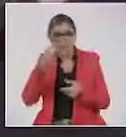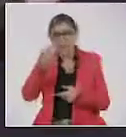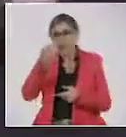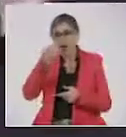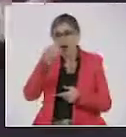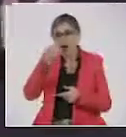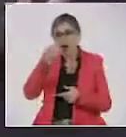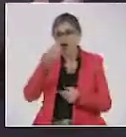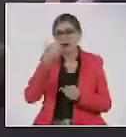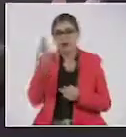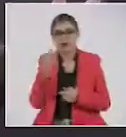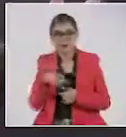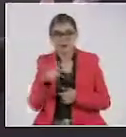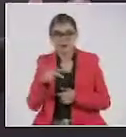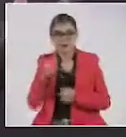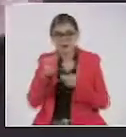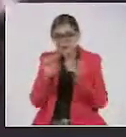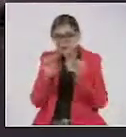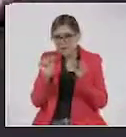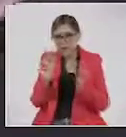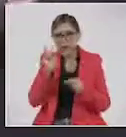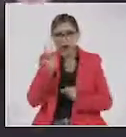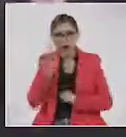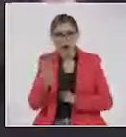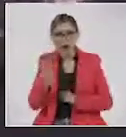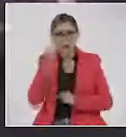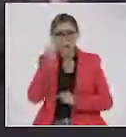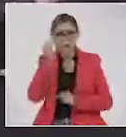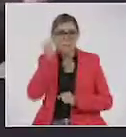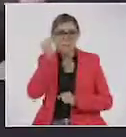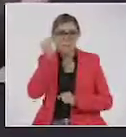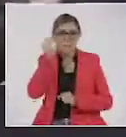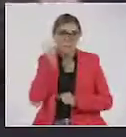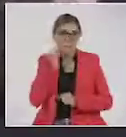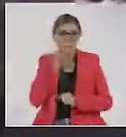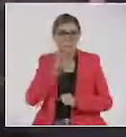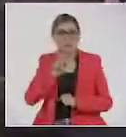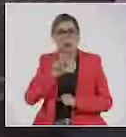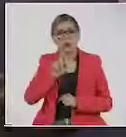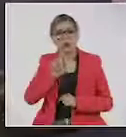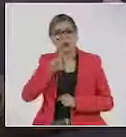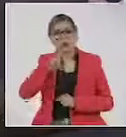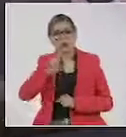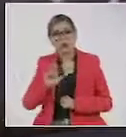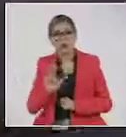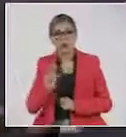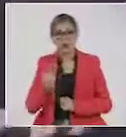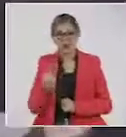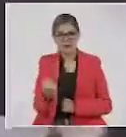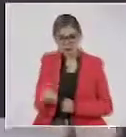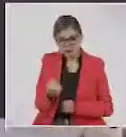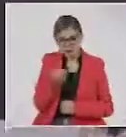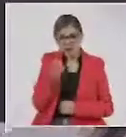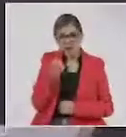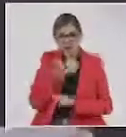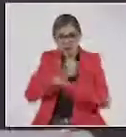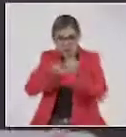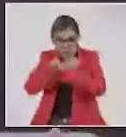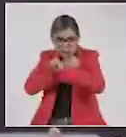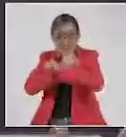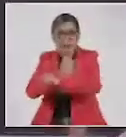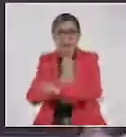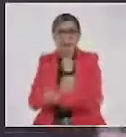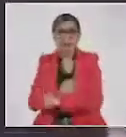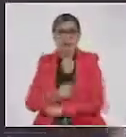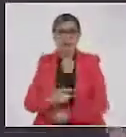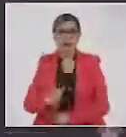también bastante con rasgos muy definidos, marcas de viruela, ¿no?, que simbolizan pues la resistencia de los guerreros precisamente inmortales a